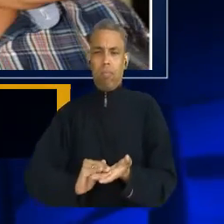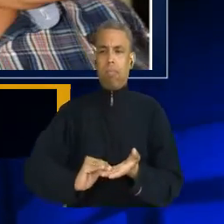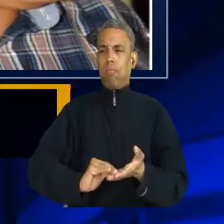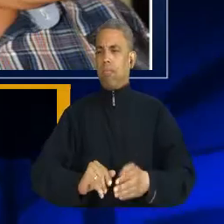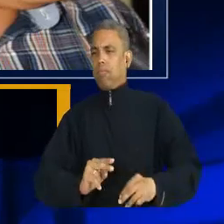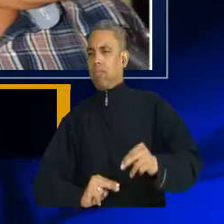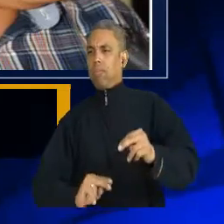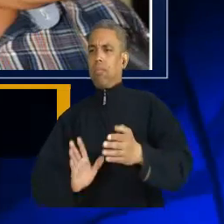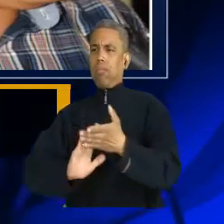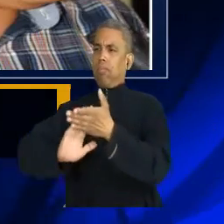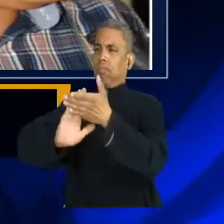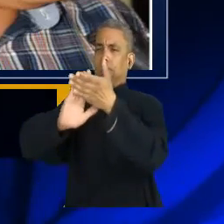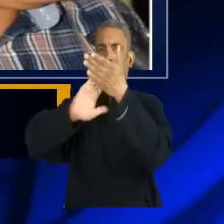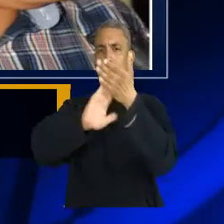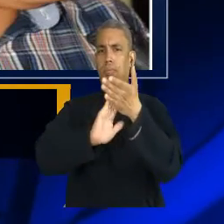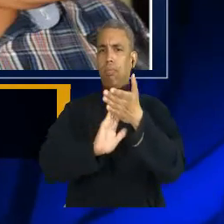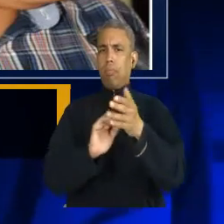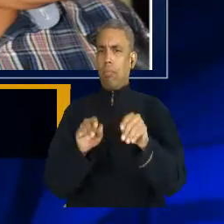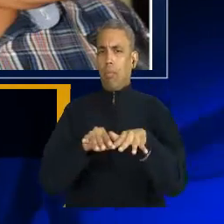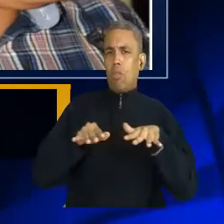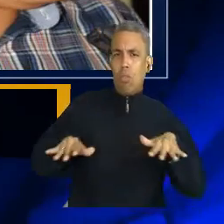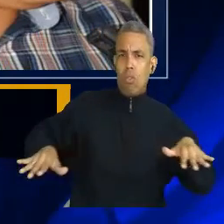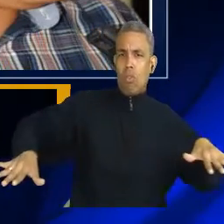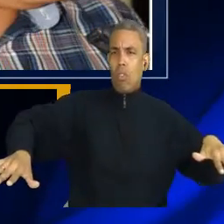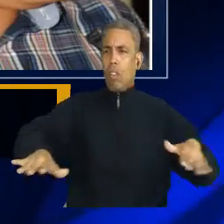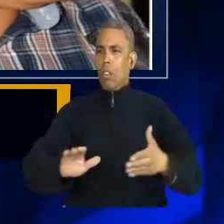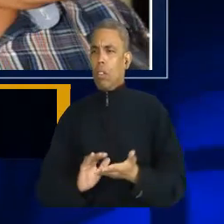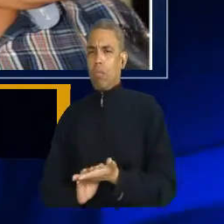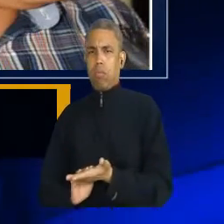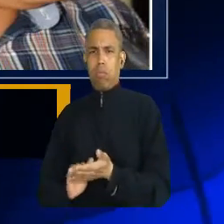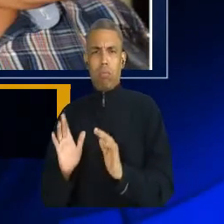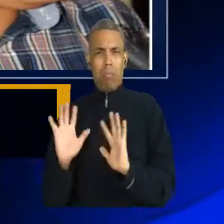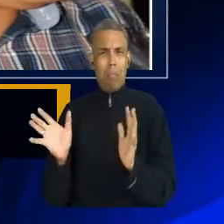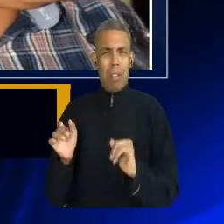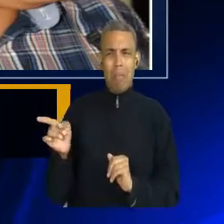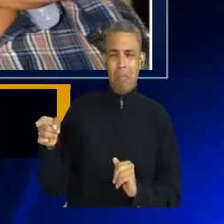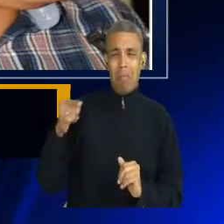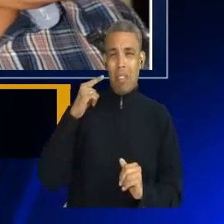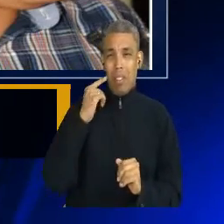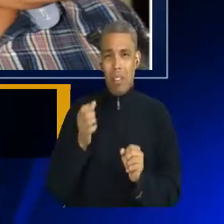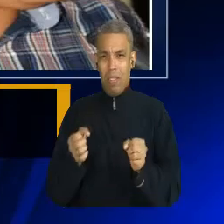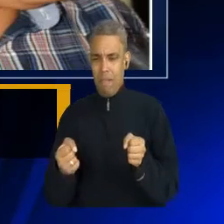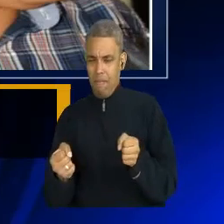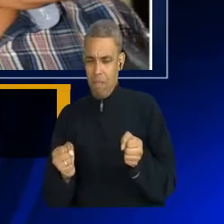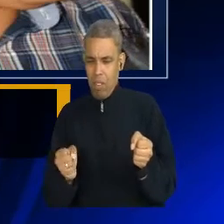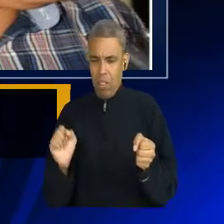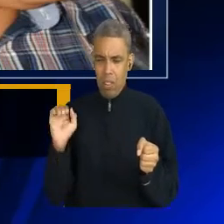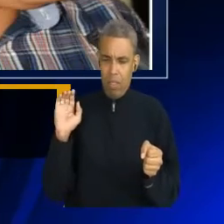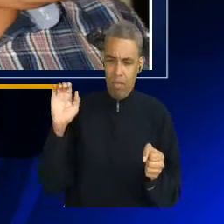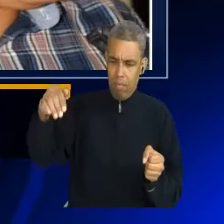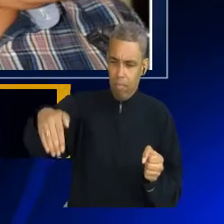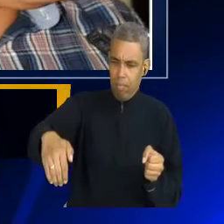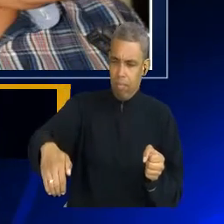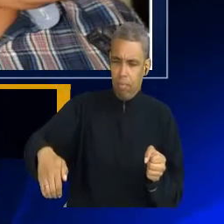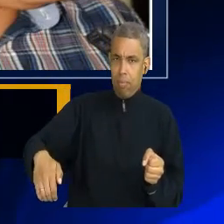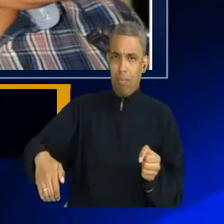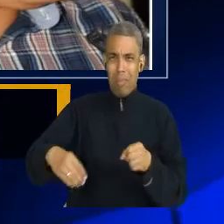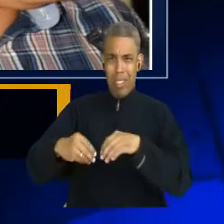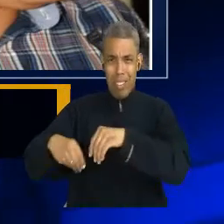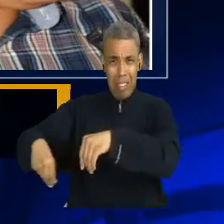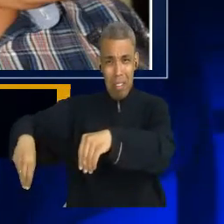esta obra, tema urbanismo, pero que ve solamente allí una maquinaria y ha quedado, se llevó una cantidad de tierra, pero que no ve